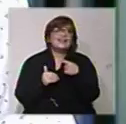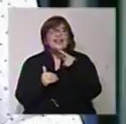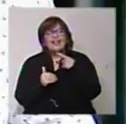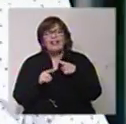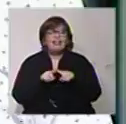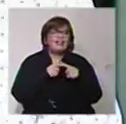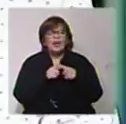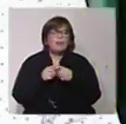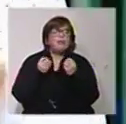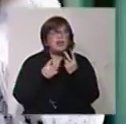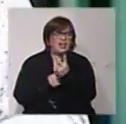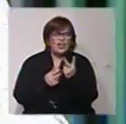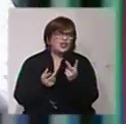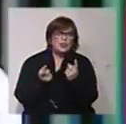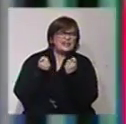lo pones?